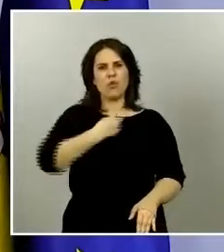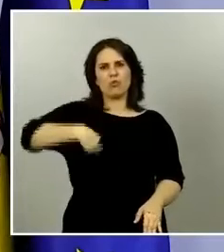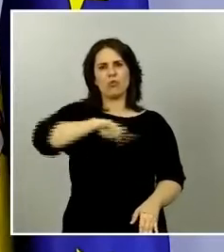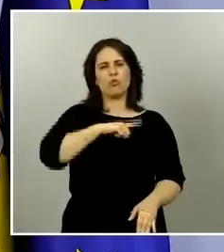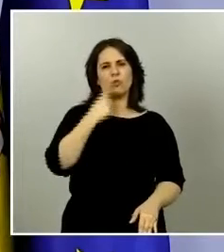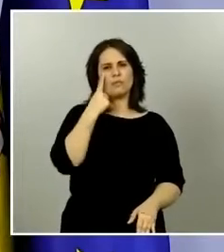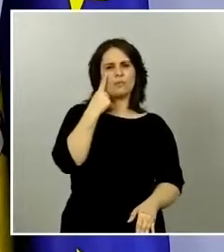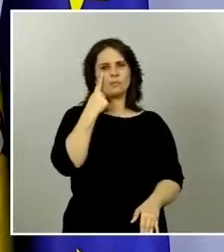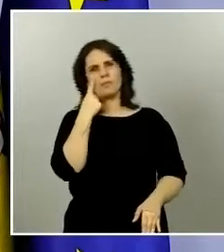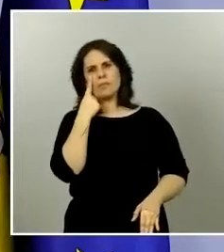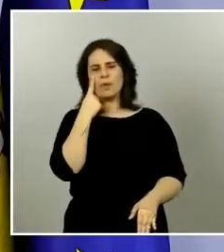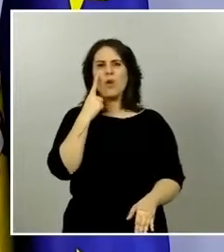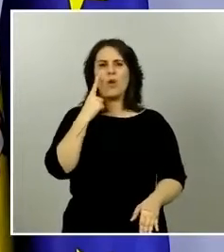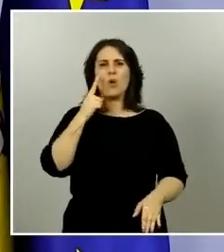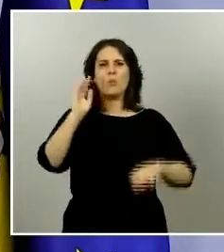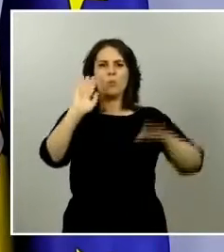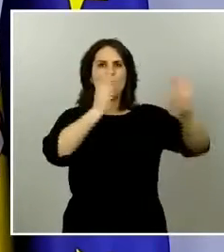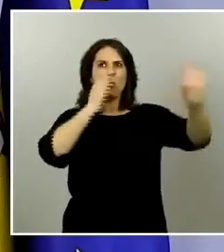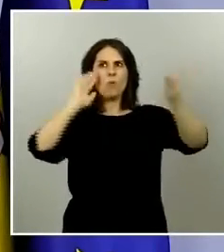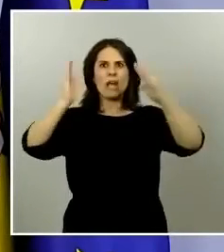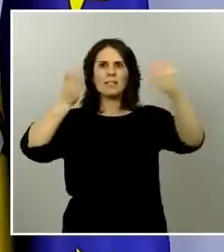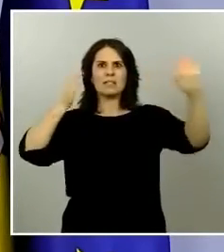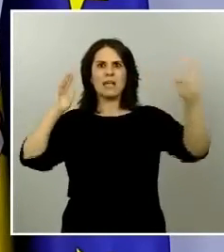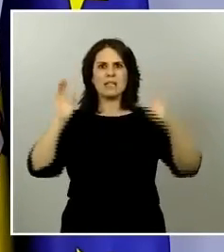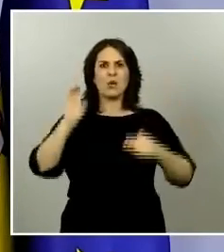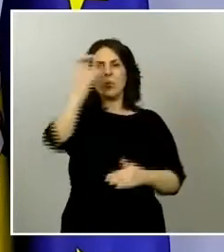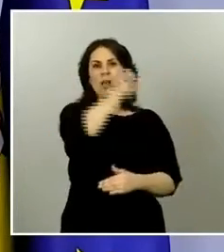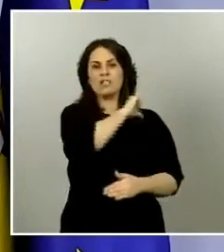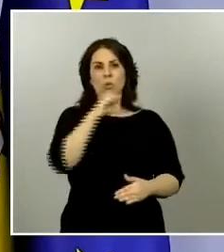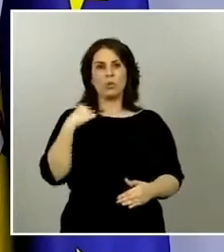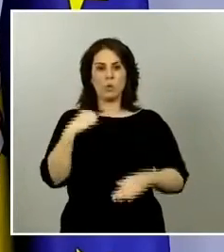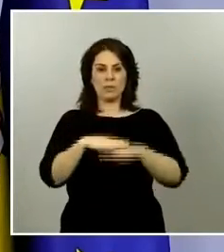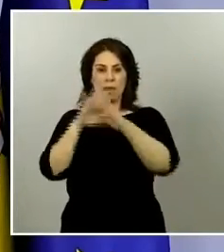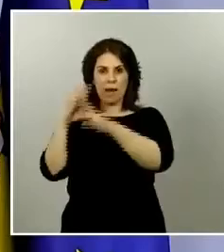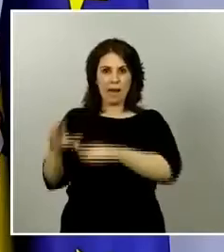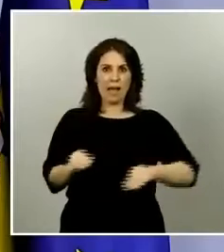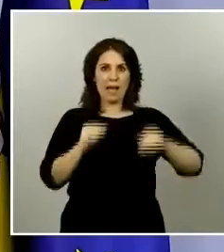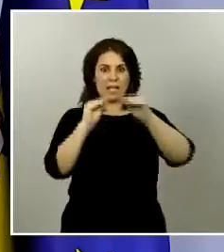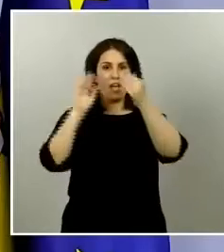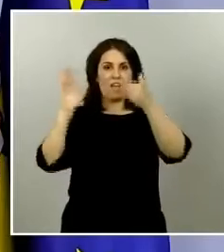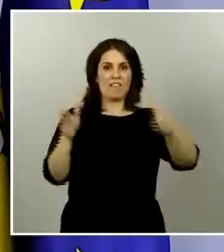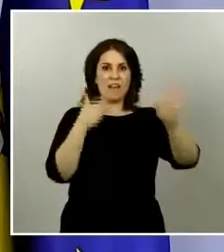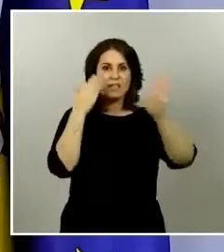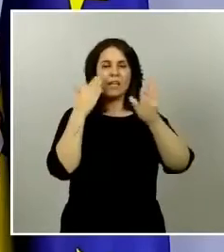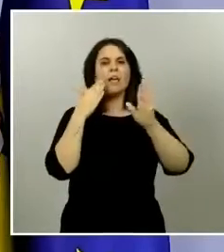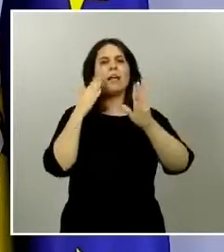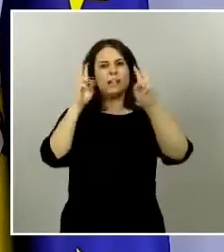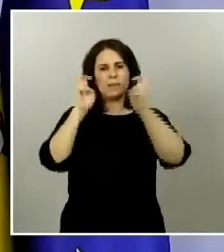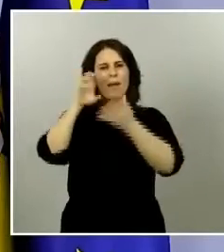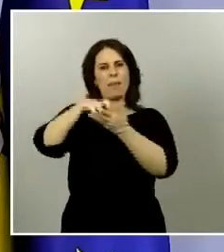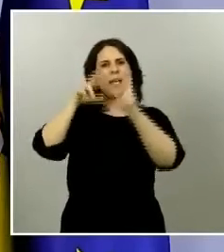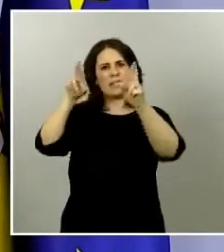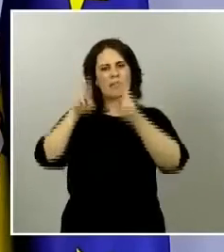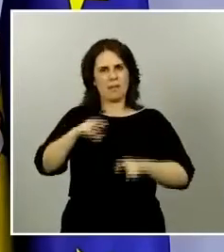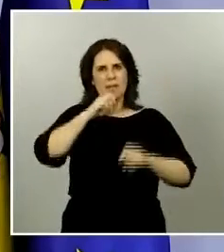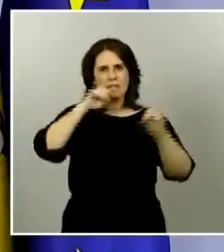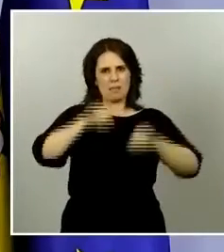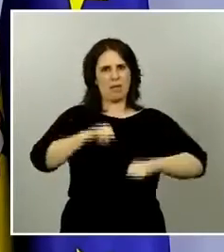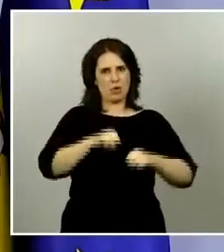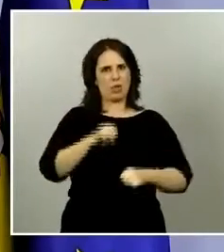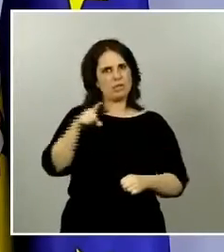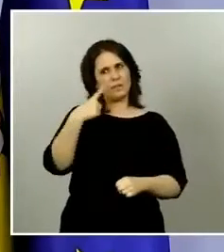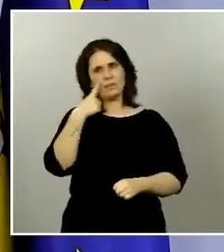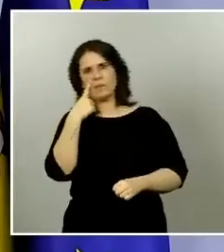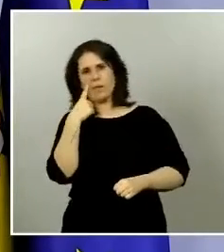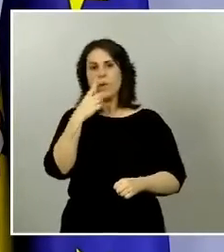Es verdad que prestamos especial atención en todas las propuestas de progresión de fase que nos someten las comunidades autónomas a la situación